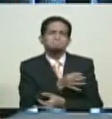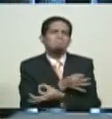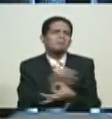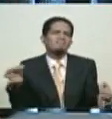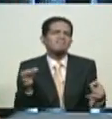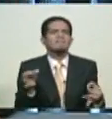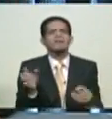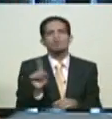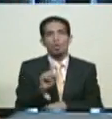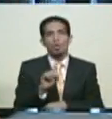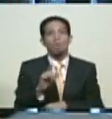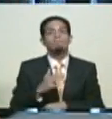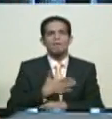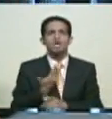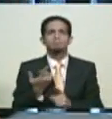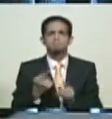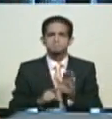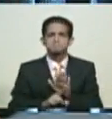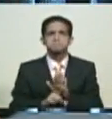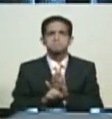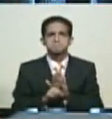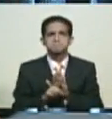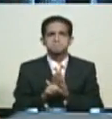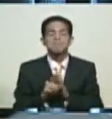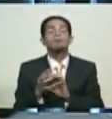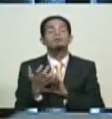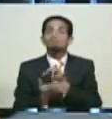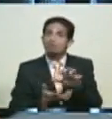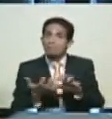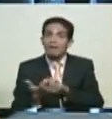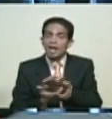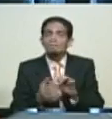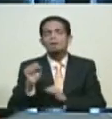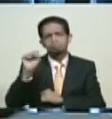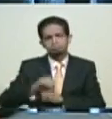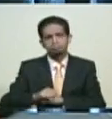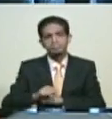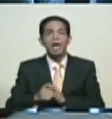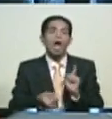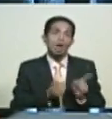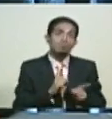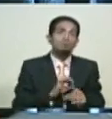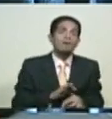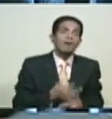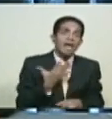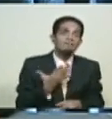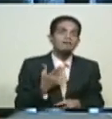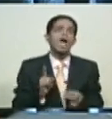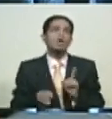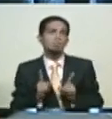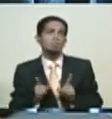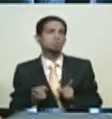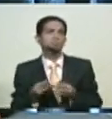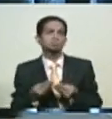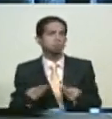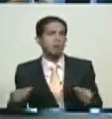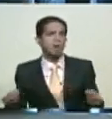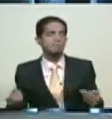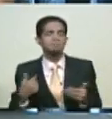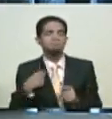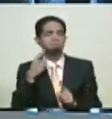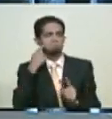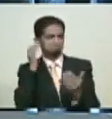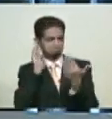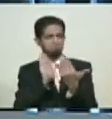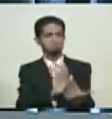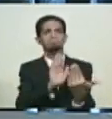perfectible con problemas unos graves otros no con retos con desafíos